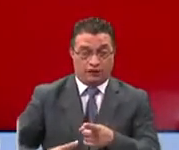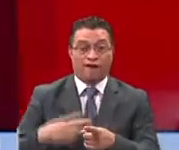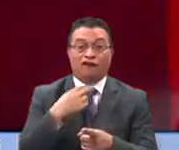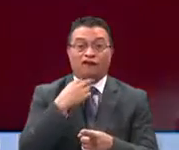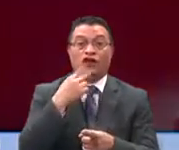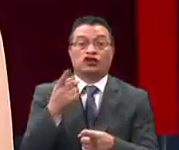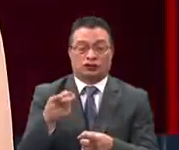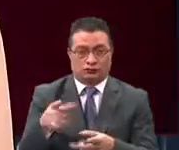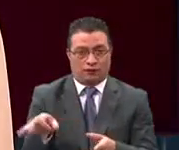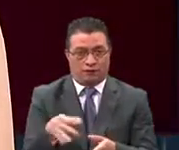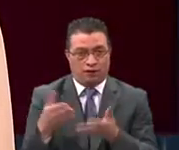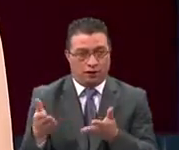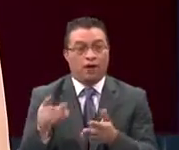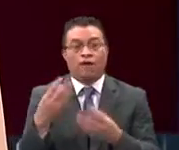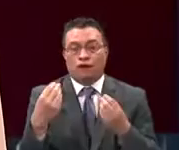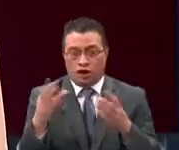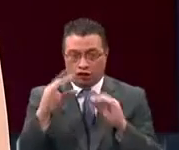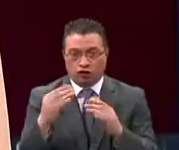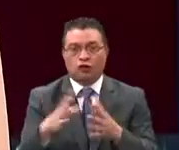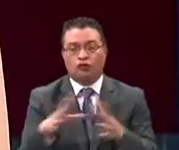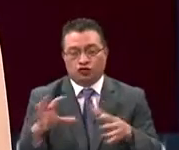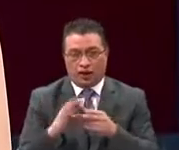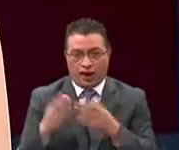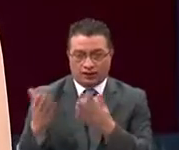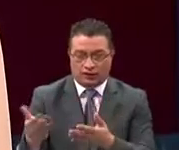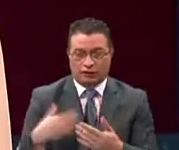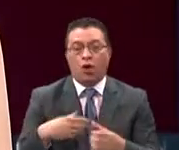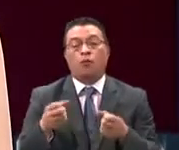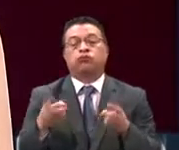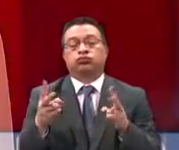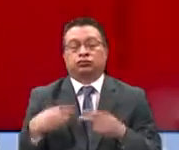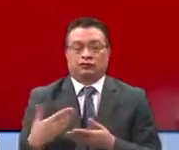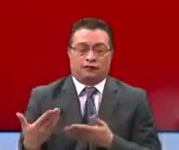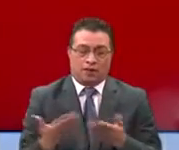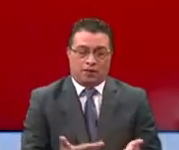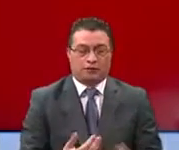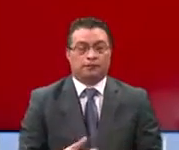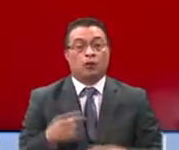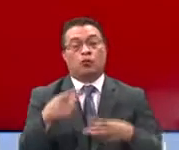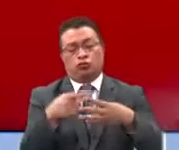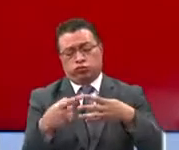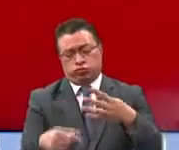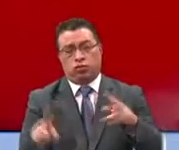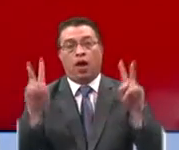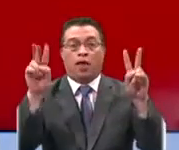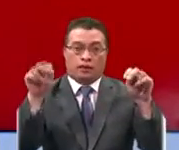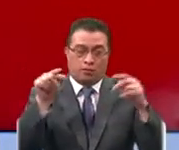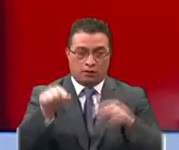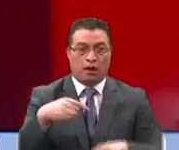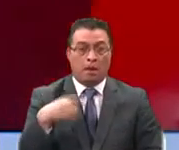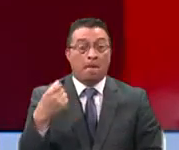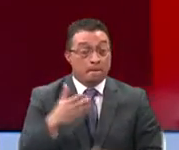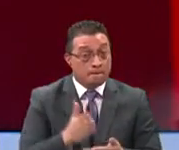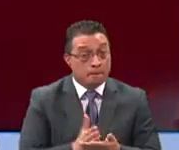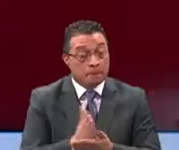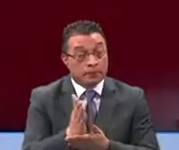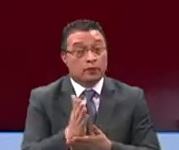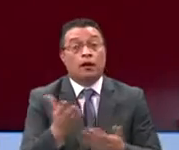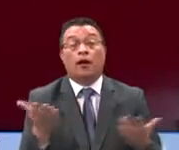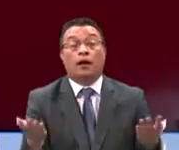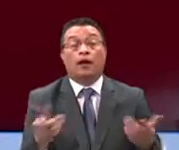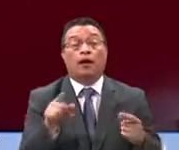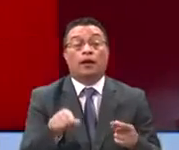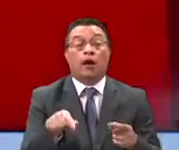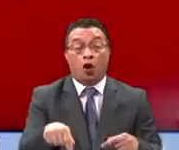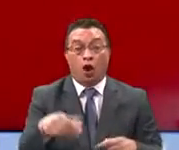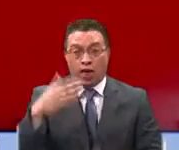Gracias por estar con nosotros, ministra. Buenas noches. Buenas noches. Muchas gracias a ustedes por la posibilidad. Ministra, bueno, tenemos varios temas, como lo decíamos, pero me gustaría comenzar con